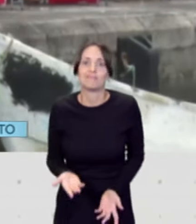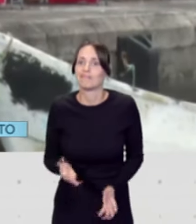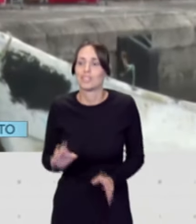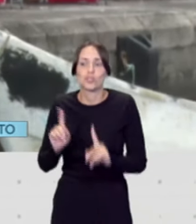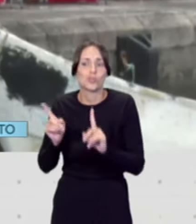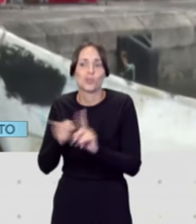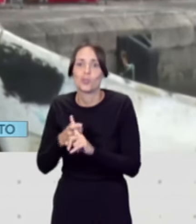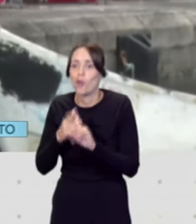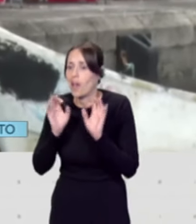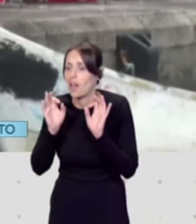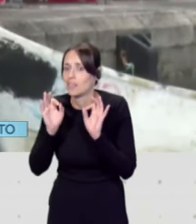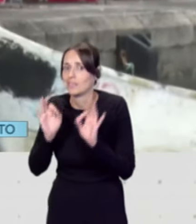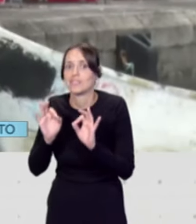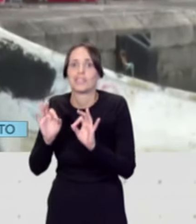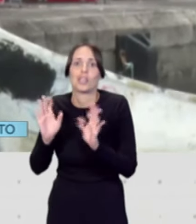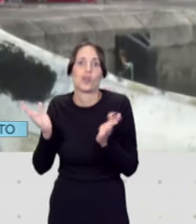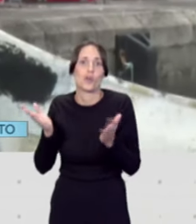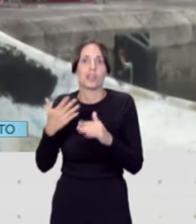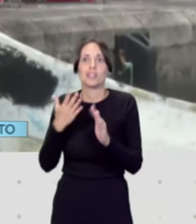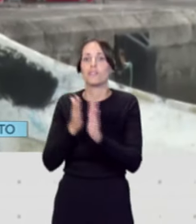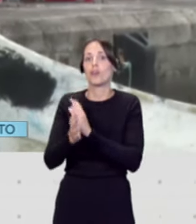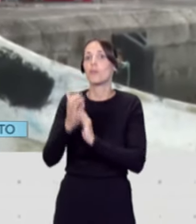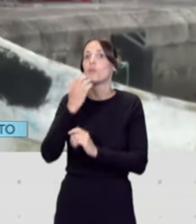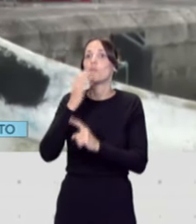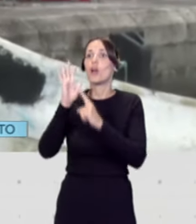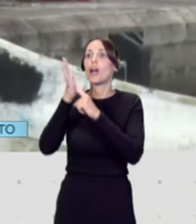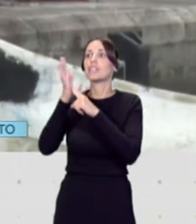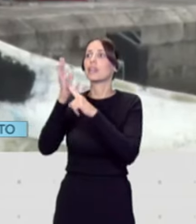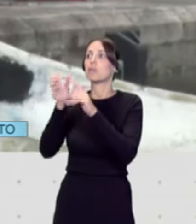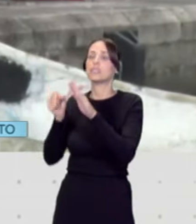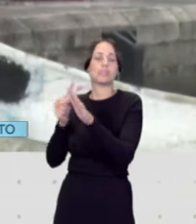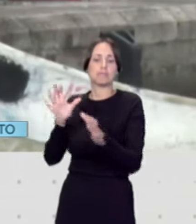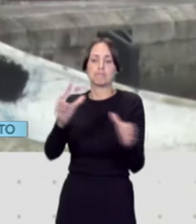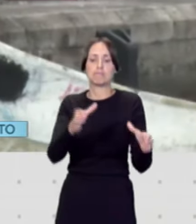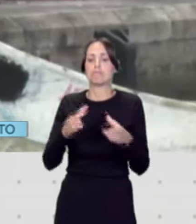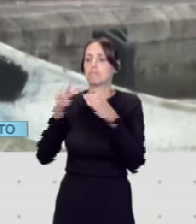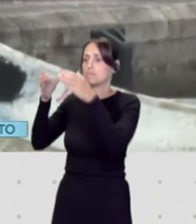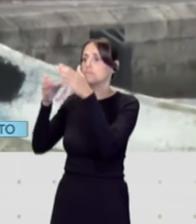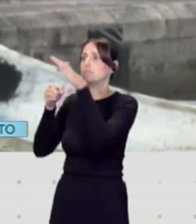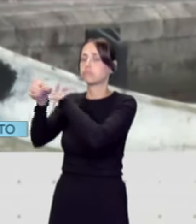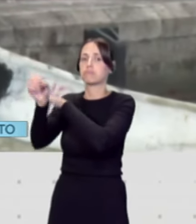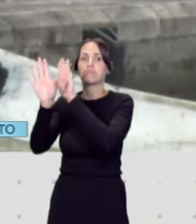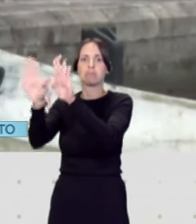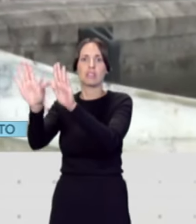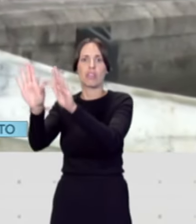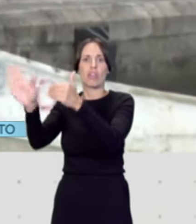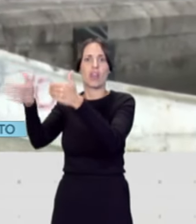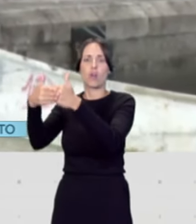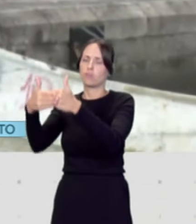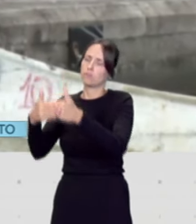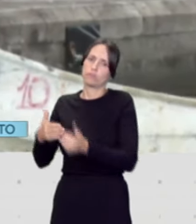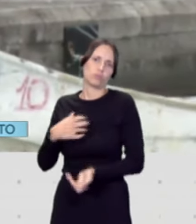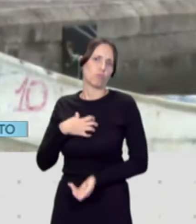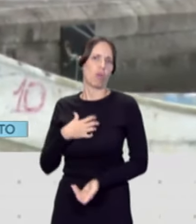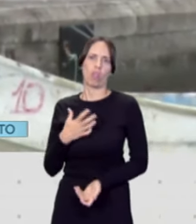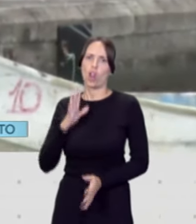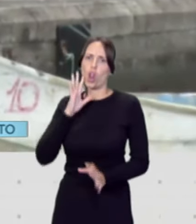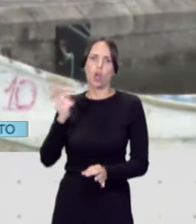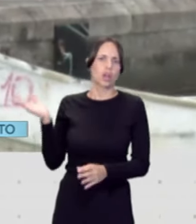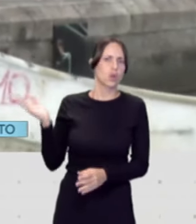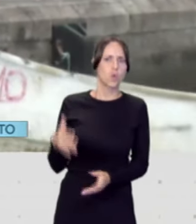soluciona encerrándolos en el aeropuerto de Castilla-La Mancha. No tiene ningún sentido, no tiene ninguna